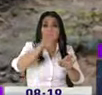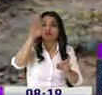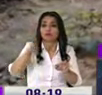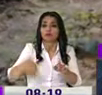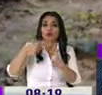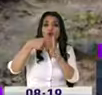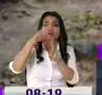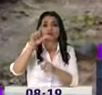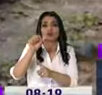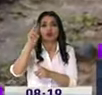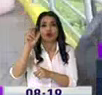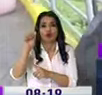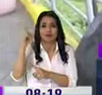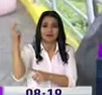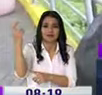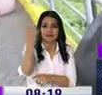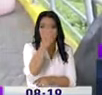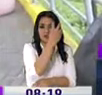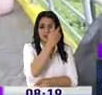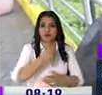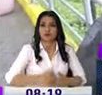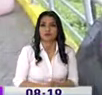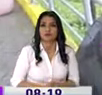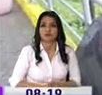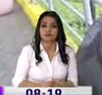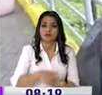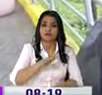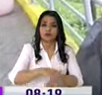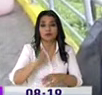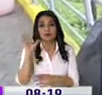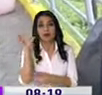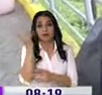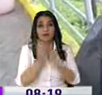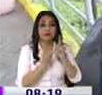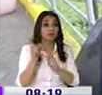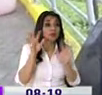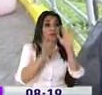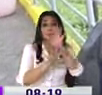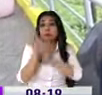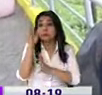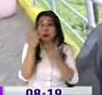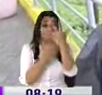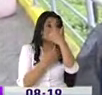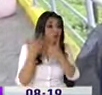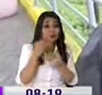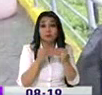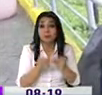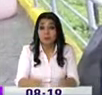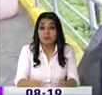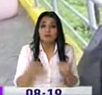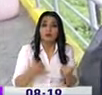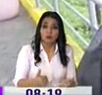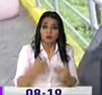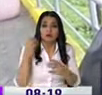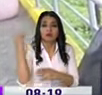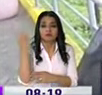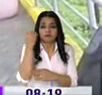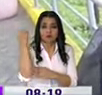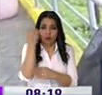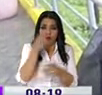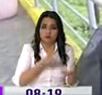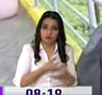del teleférico. Por condiciones climáticas se extraviaron. Al momento son atendidas por ambulancia del Cuerpo de Bomberos